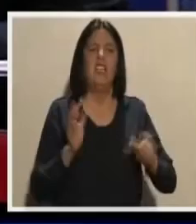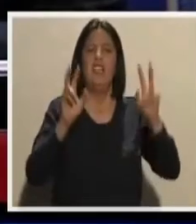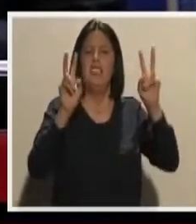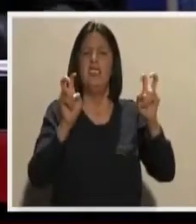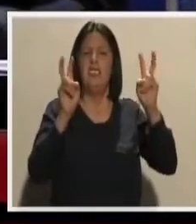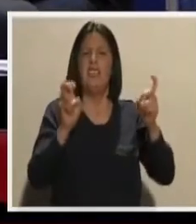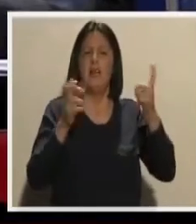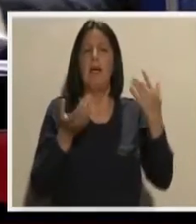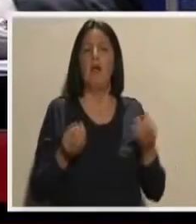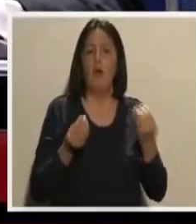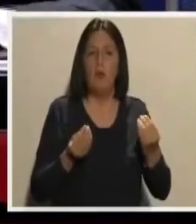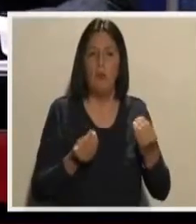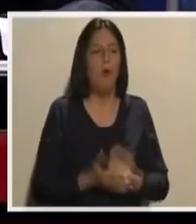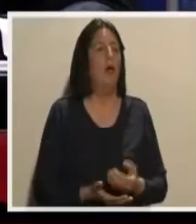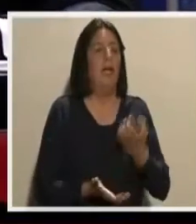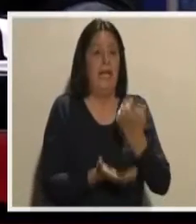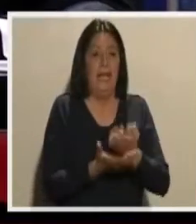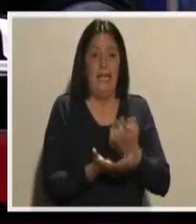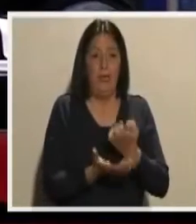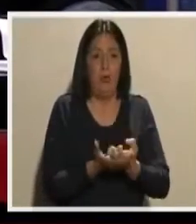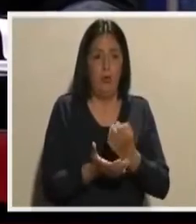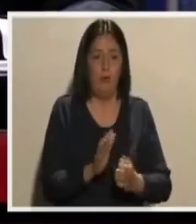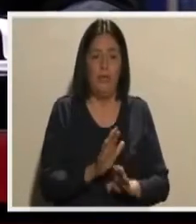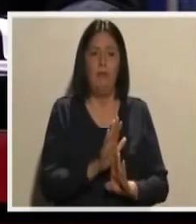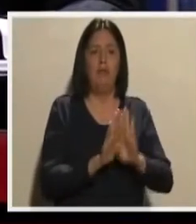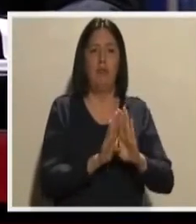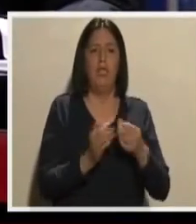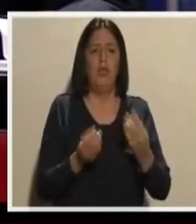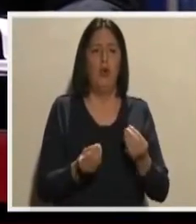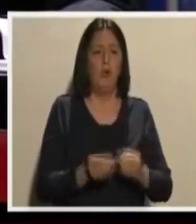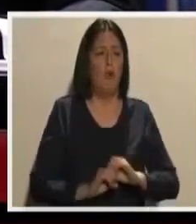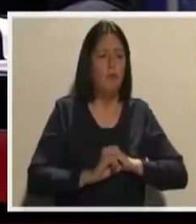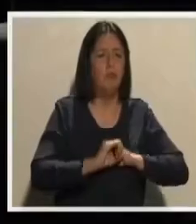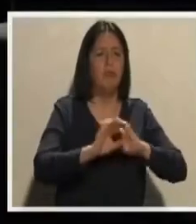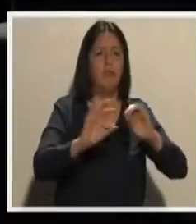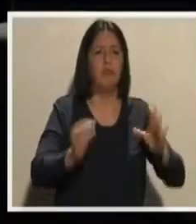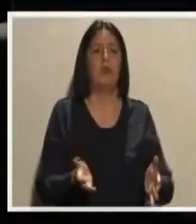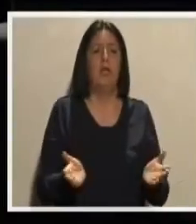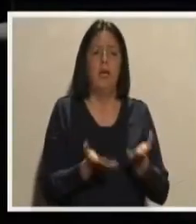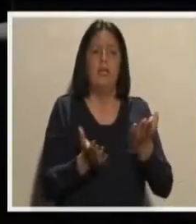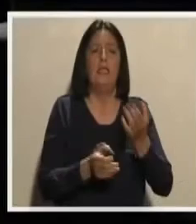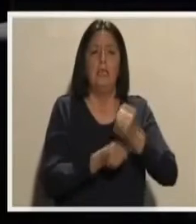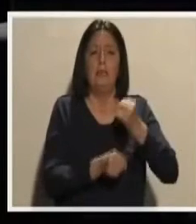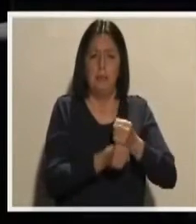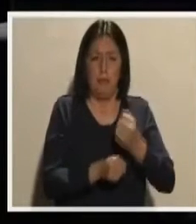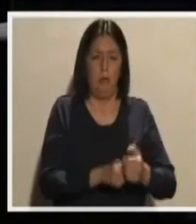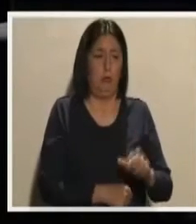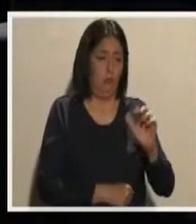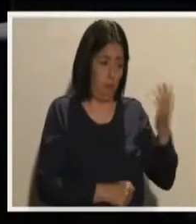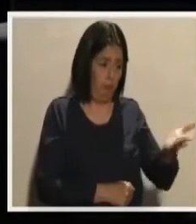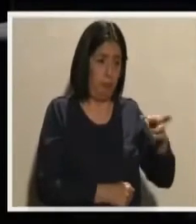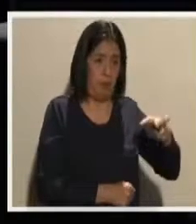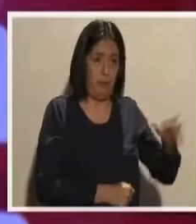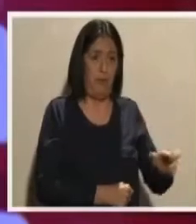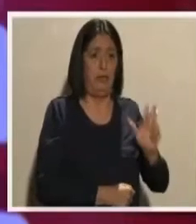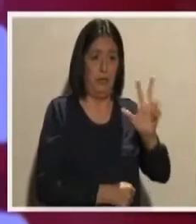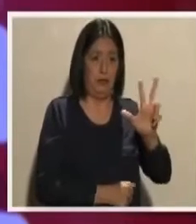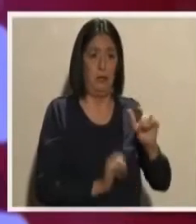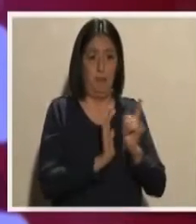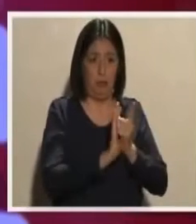sobre crecimiento económico y promoción del empleo. Damos paso nuevamente al señor Kuczynski por 3 minutos.